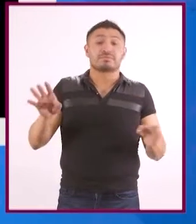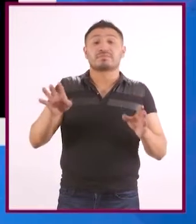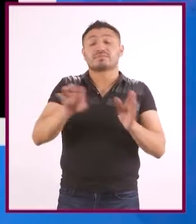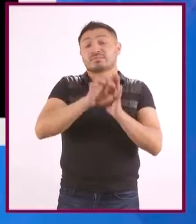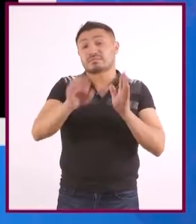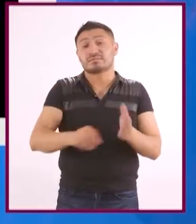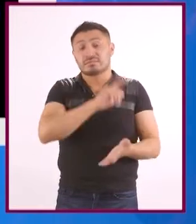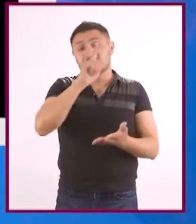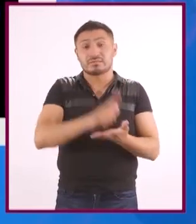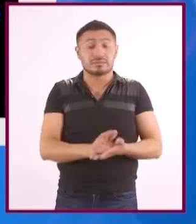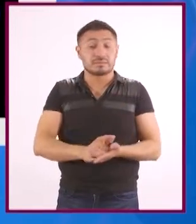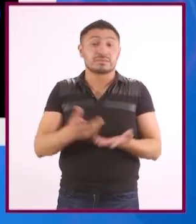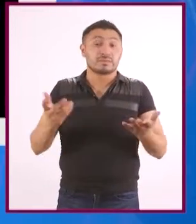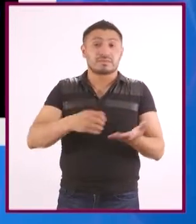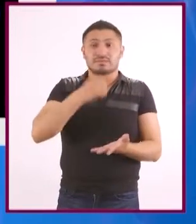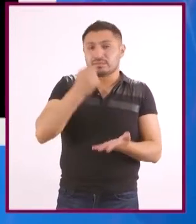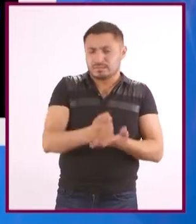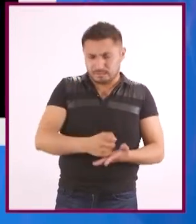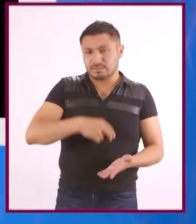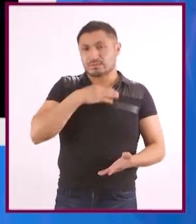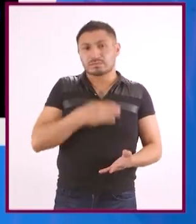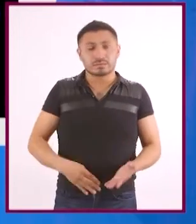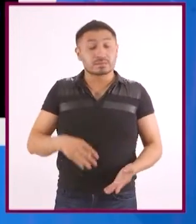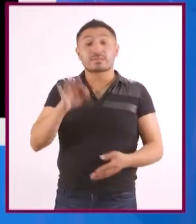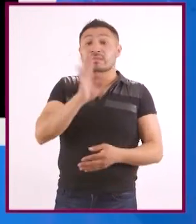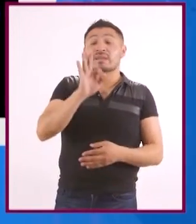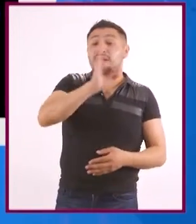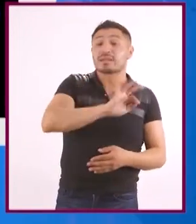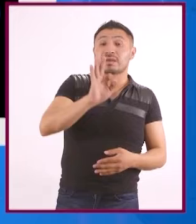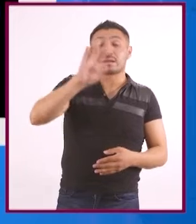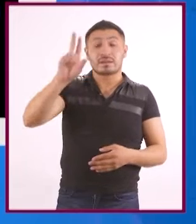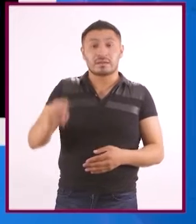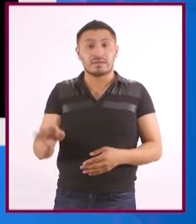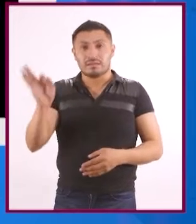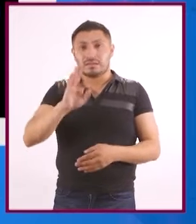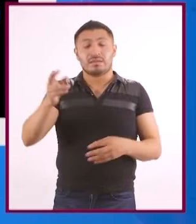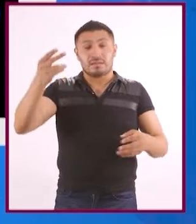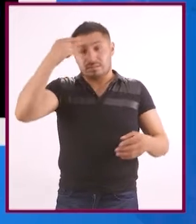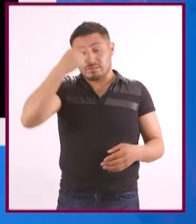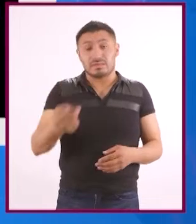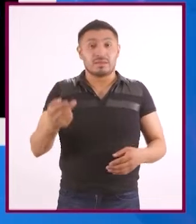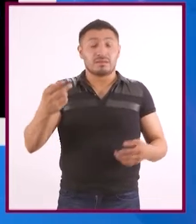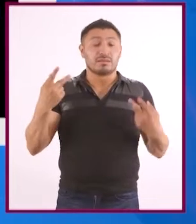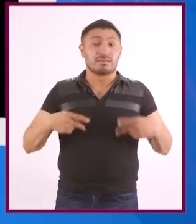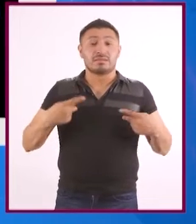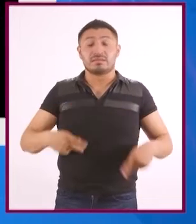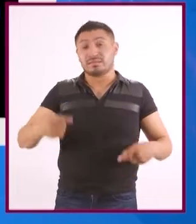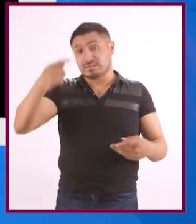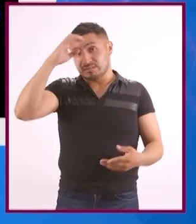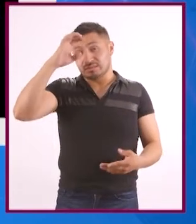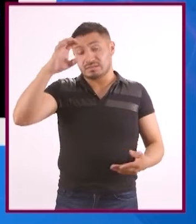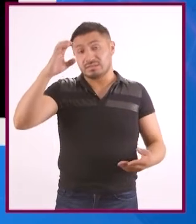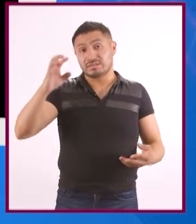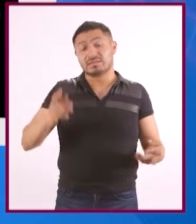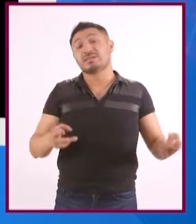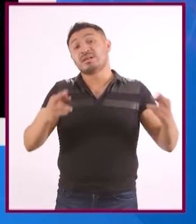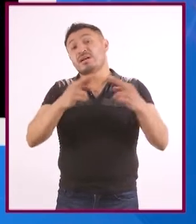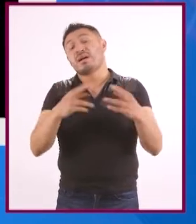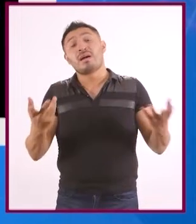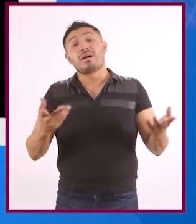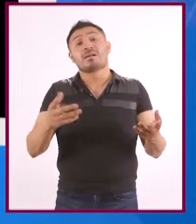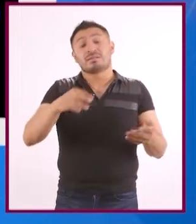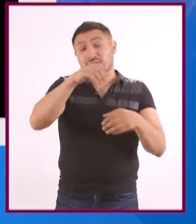las leyes son necesariamente justas, si tenemos, para el caso de los creyentes, que obedecer a las leyes o